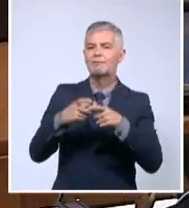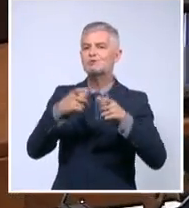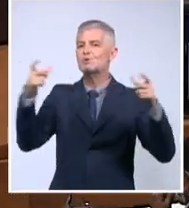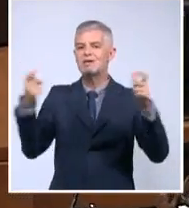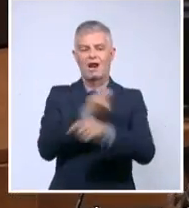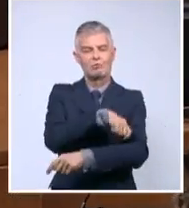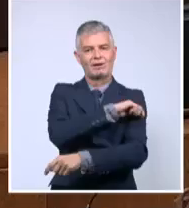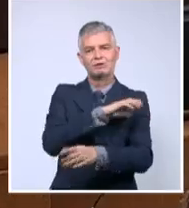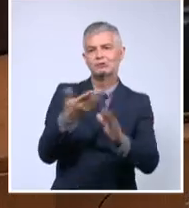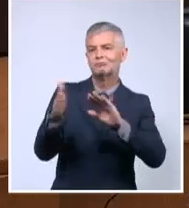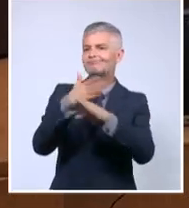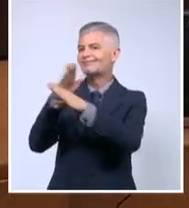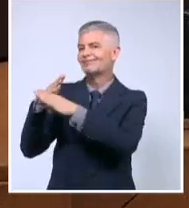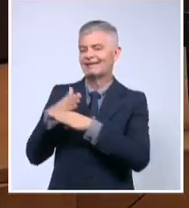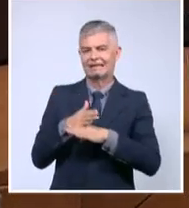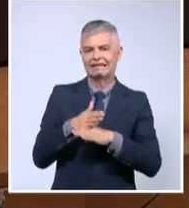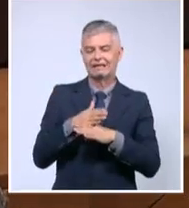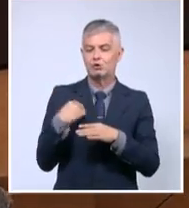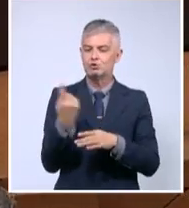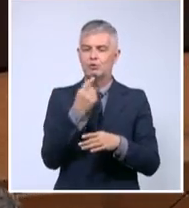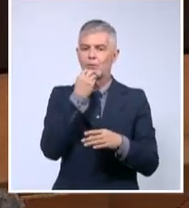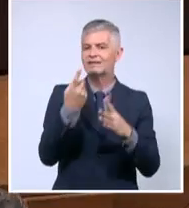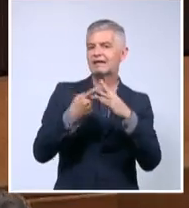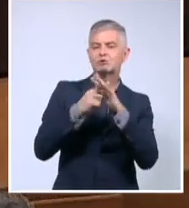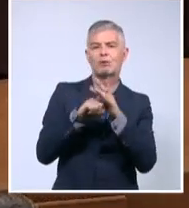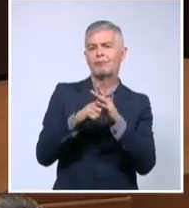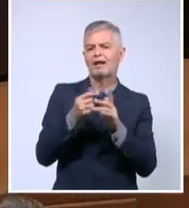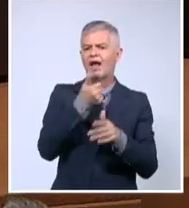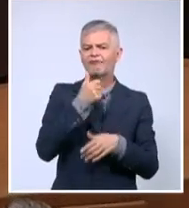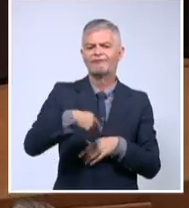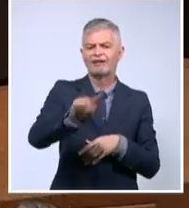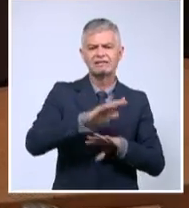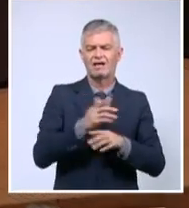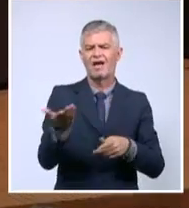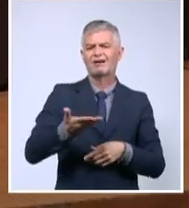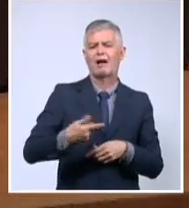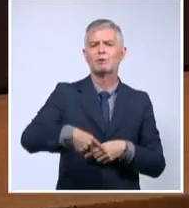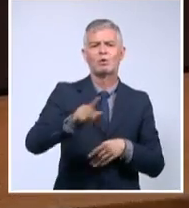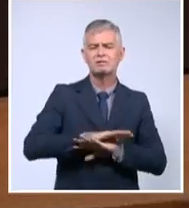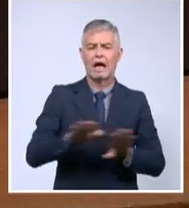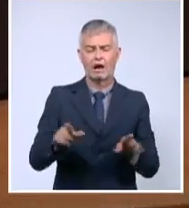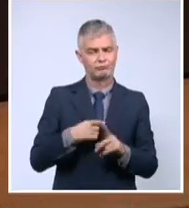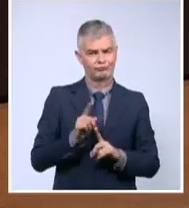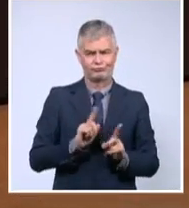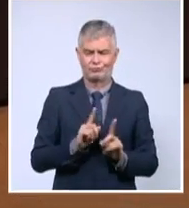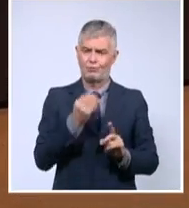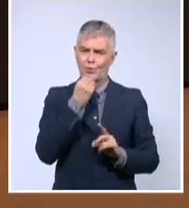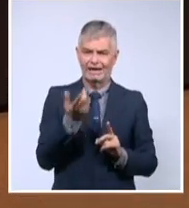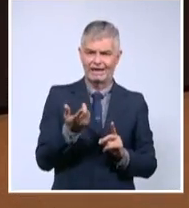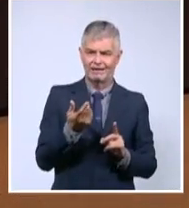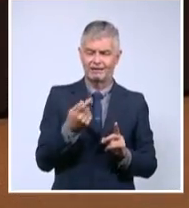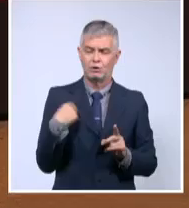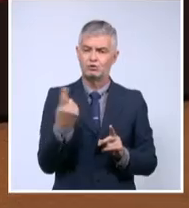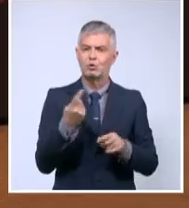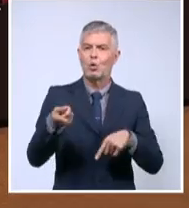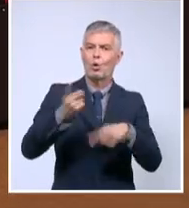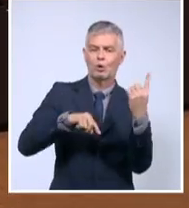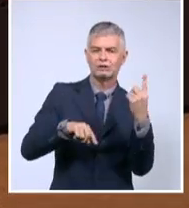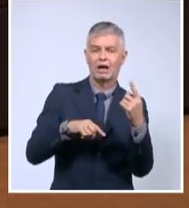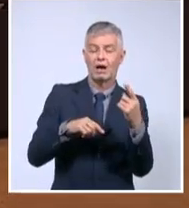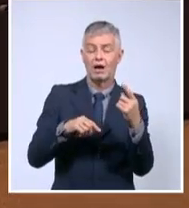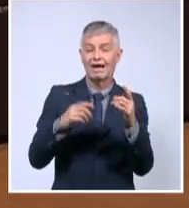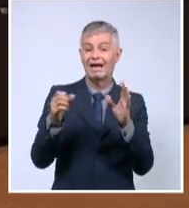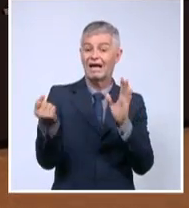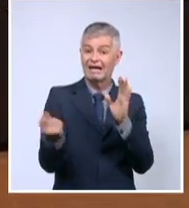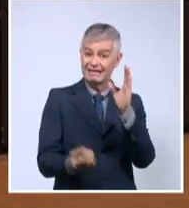resolver a la ligera, porque estaríamos yendo contra el espíritu de nuestra Carta Magna. Legislar es un acto muy